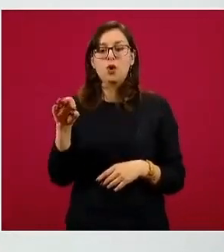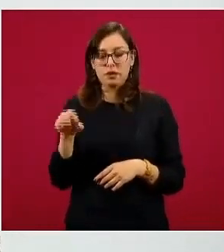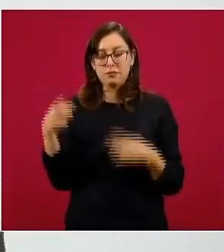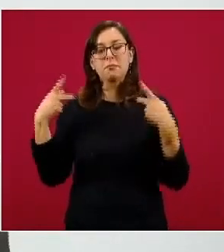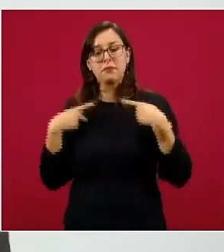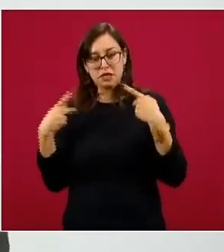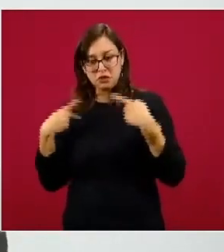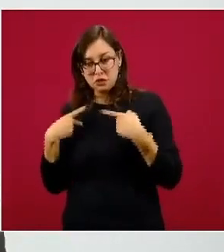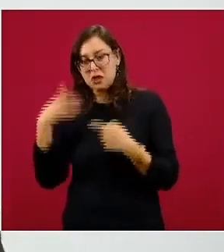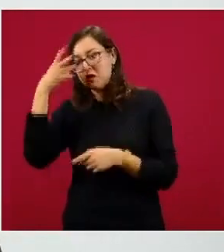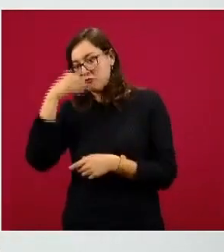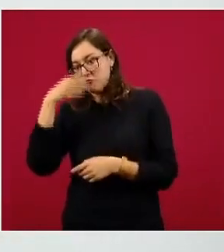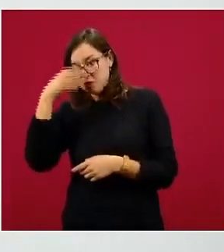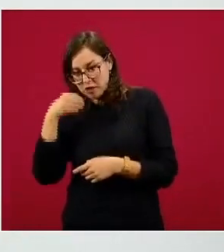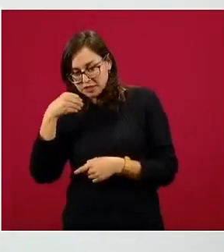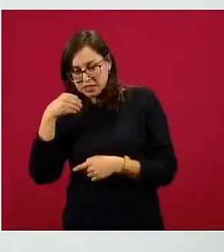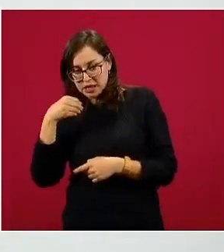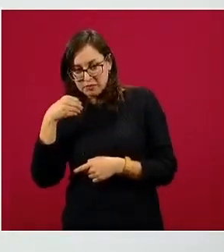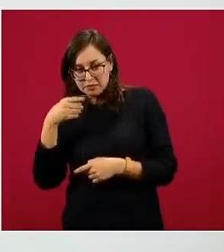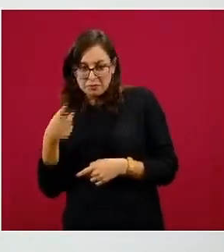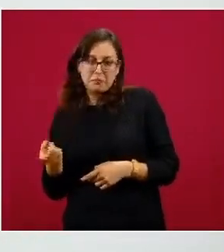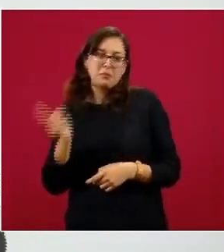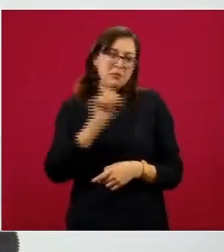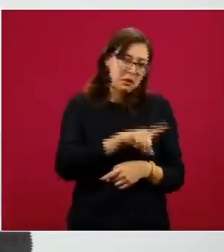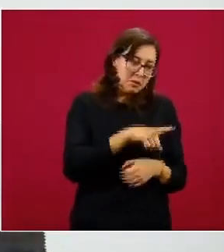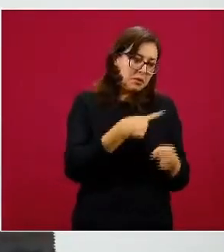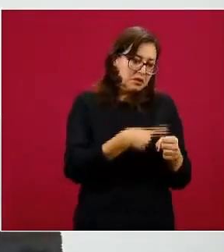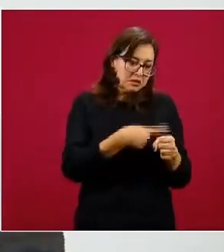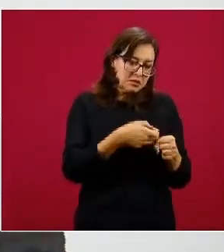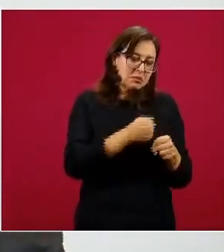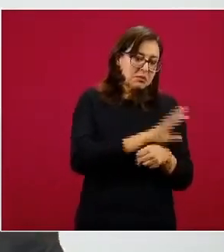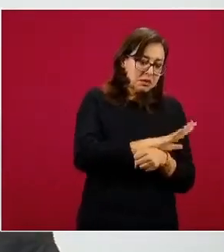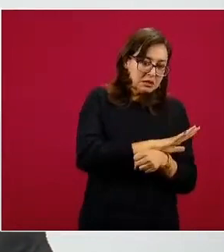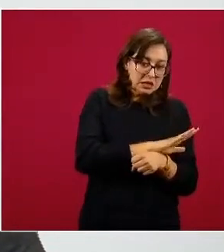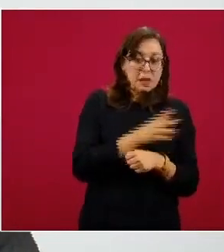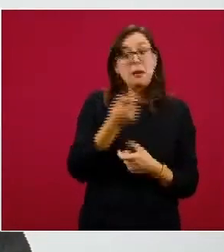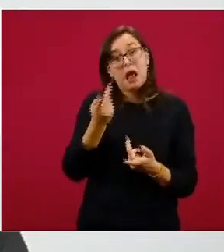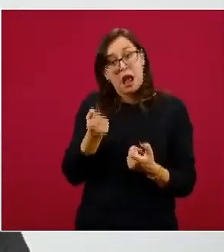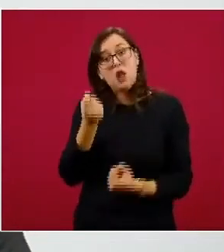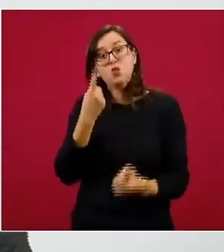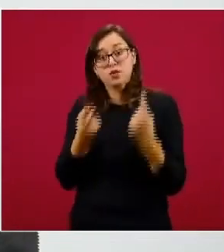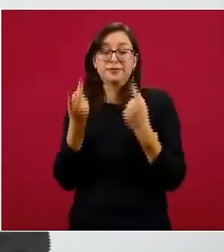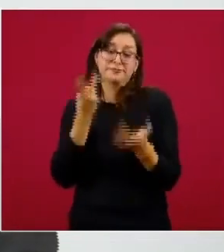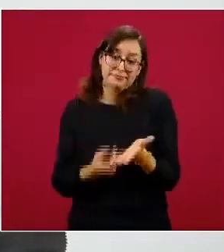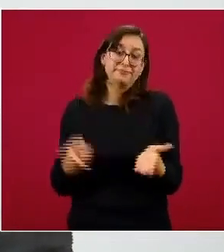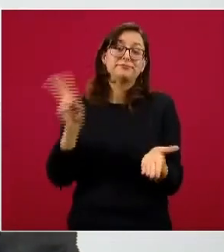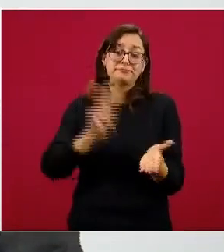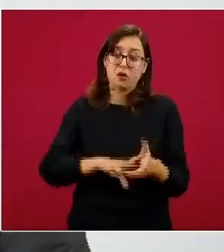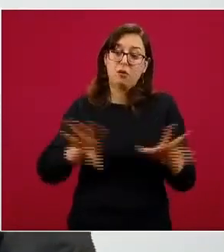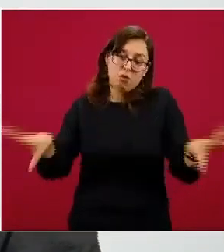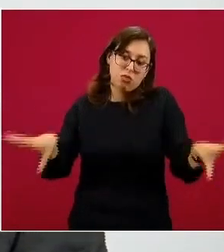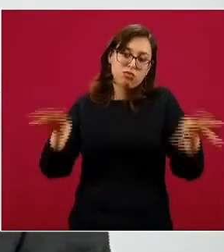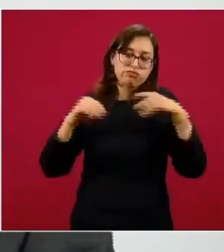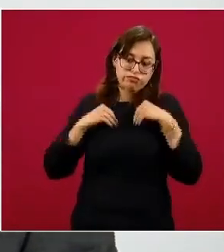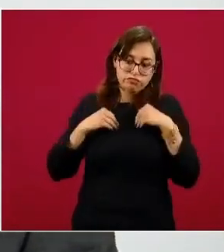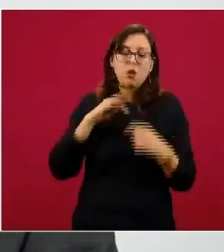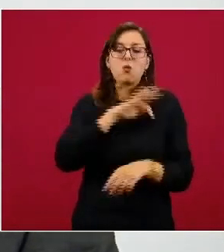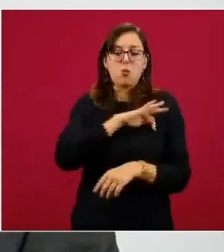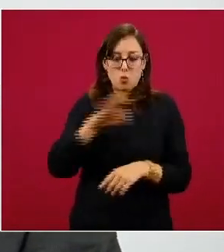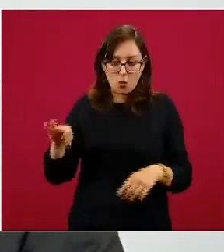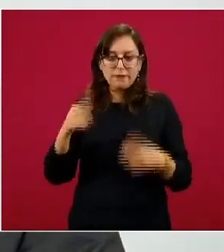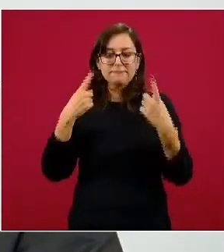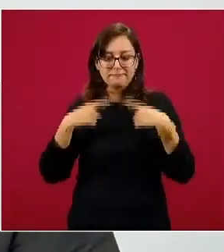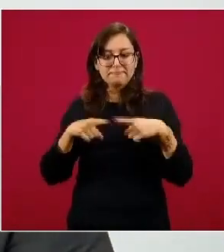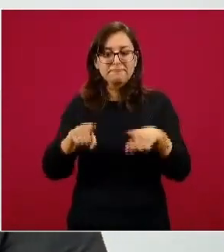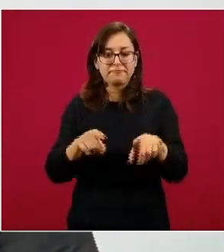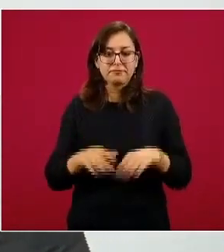personas que tengan solo influenza, epidemia de COVID, personas que solo tengan COVID y personas que tengan las dos infecciones al mismo